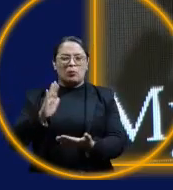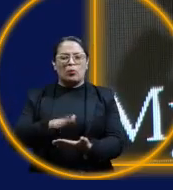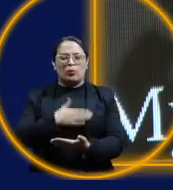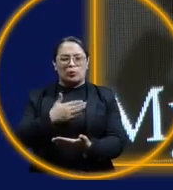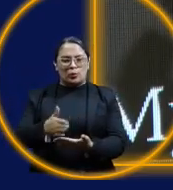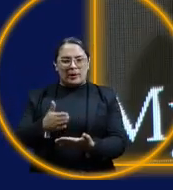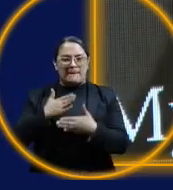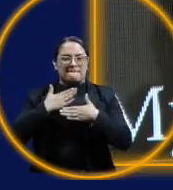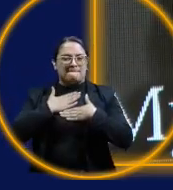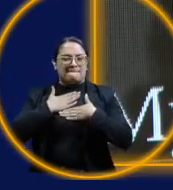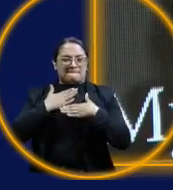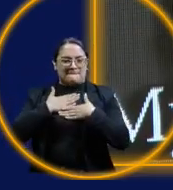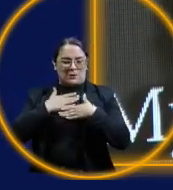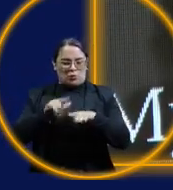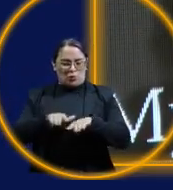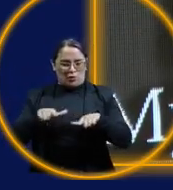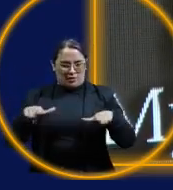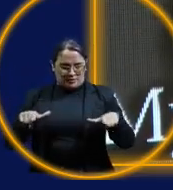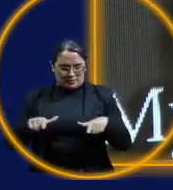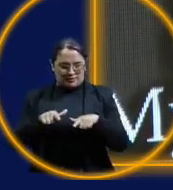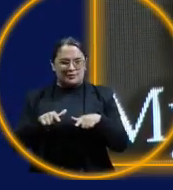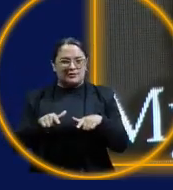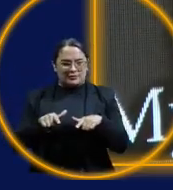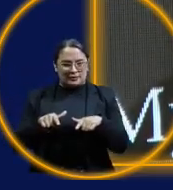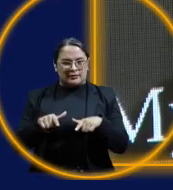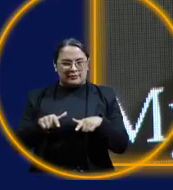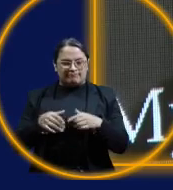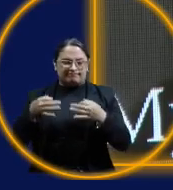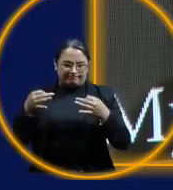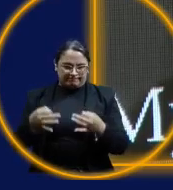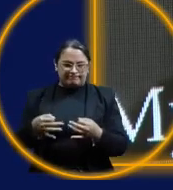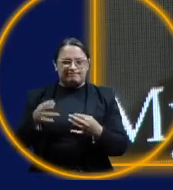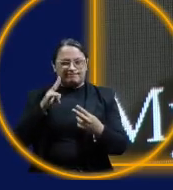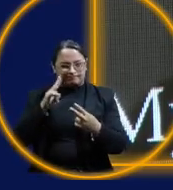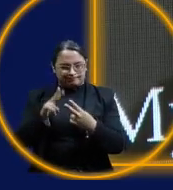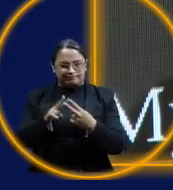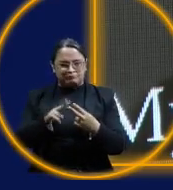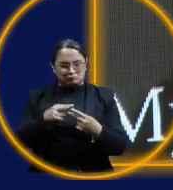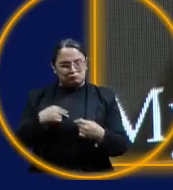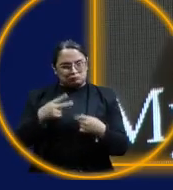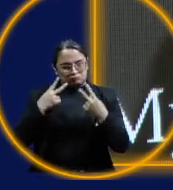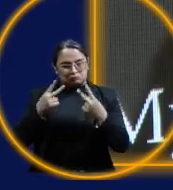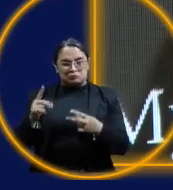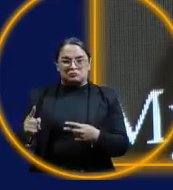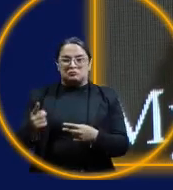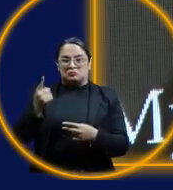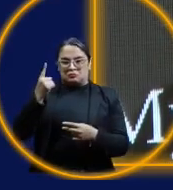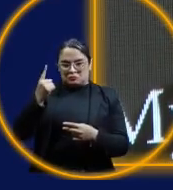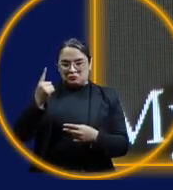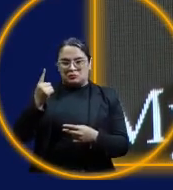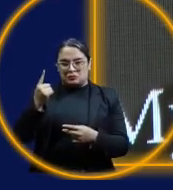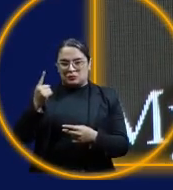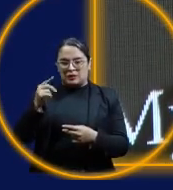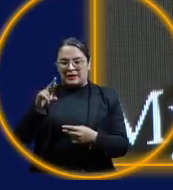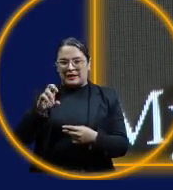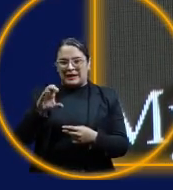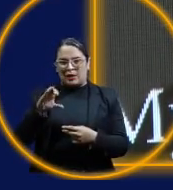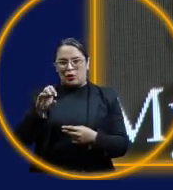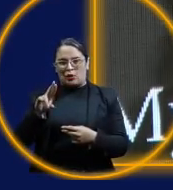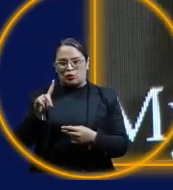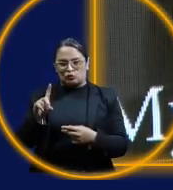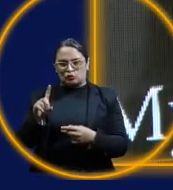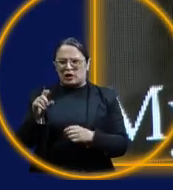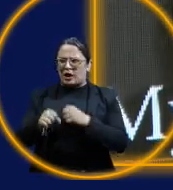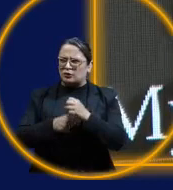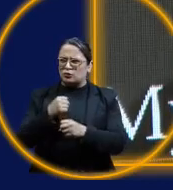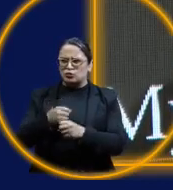myspace Y entonces ahí se sabía y la gente se la conocía y la veía Así que cuando nosotros Vimos a los primeros Minor Bird Records cuando salió en el